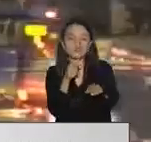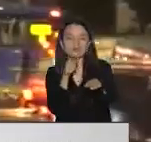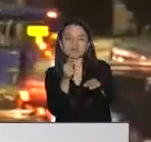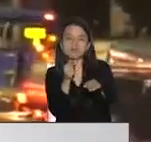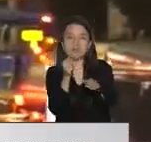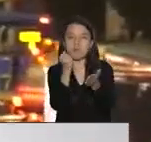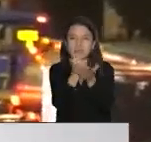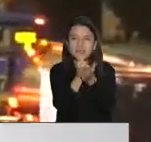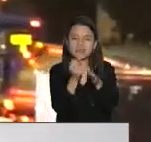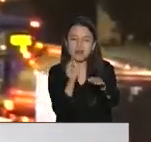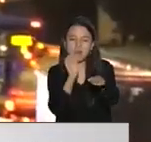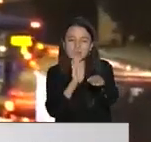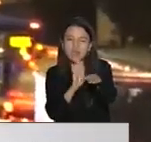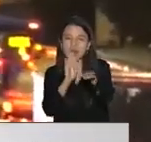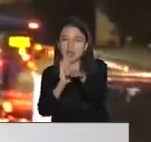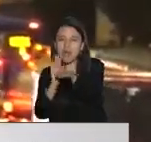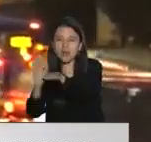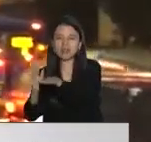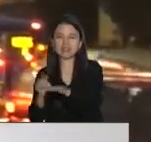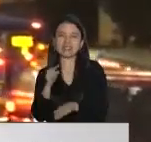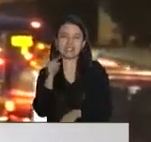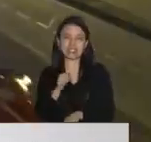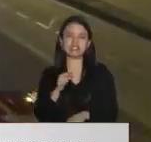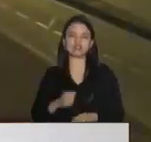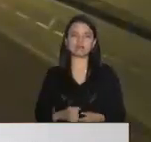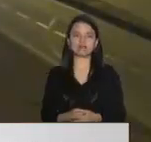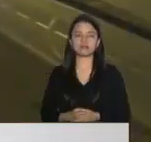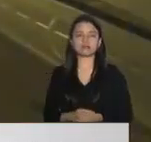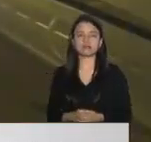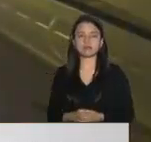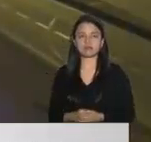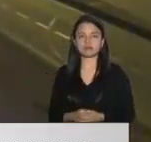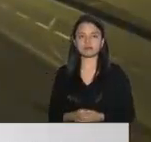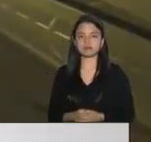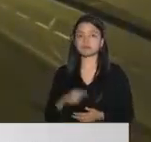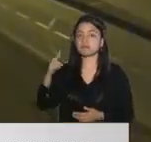ciudadanos puedan ingresar las características de su vehículo y conozcan la etiqueta que les corresponde.